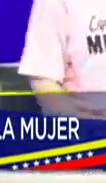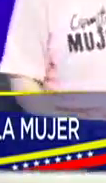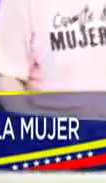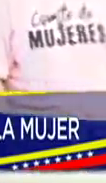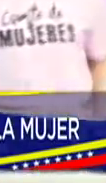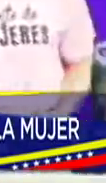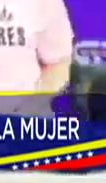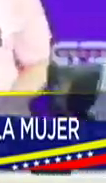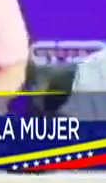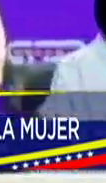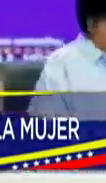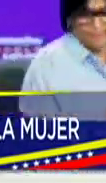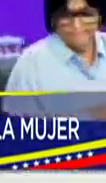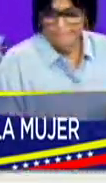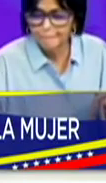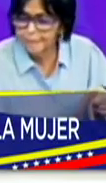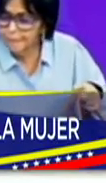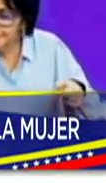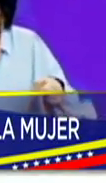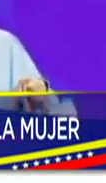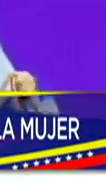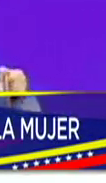Les traje un regalo.